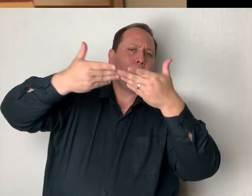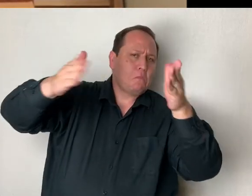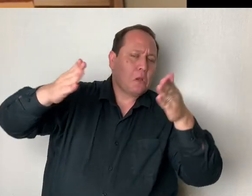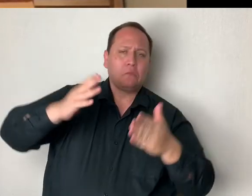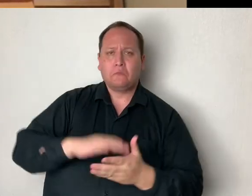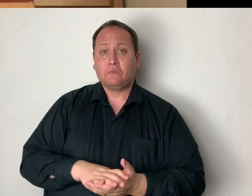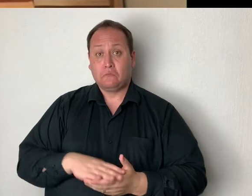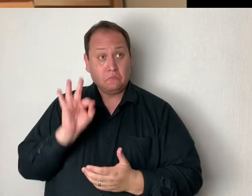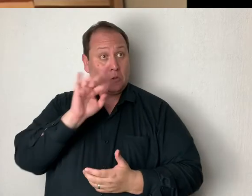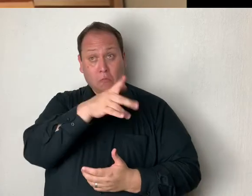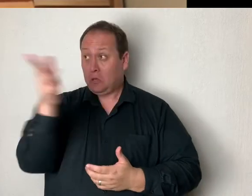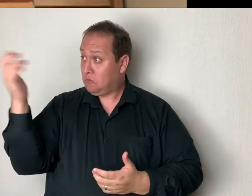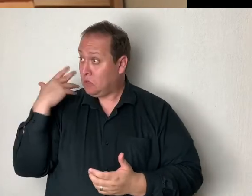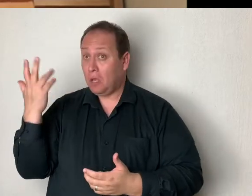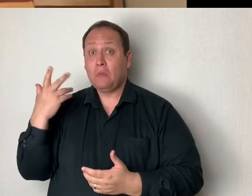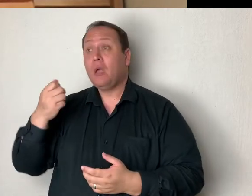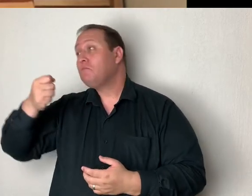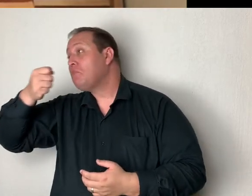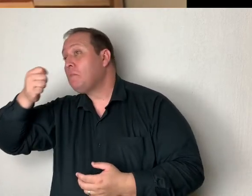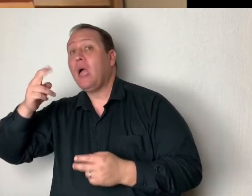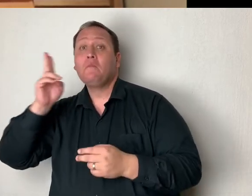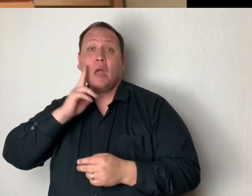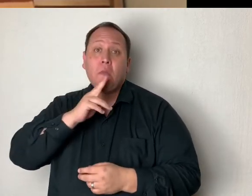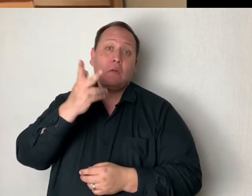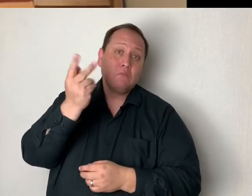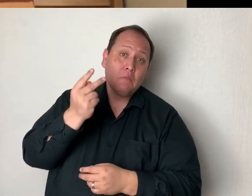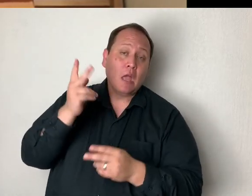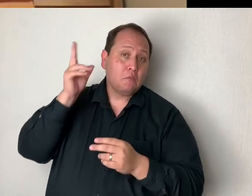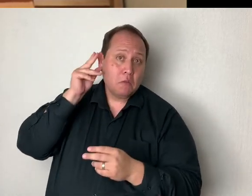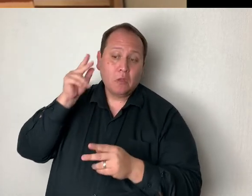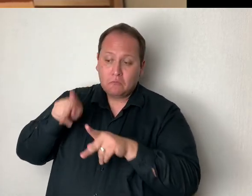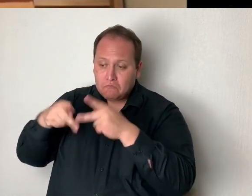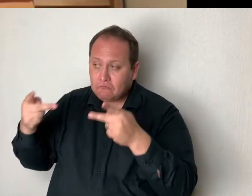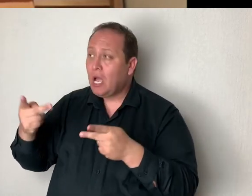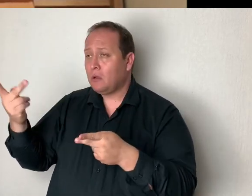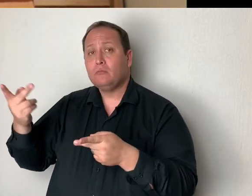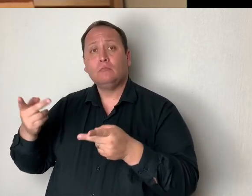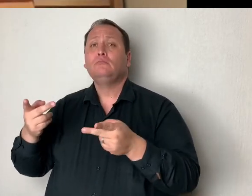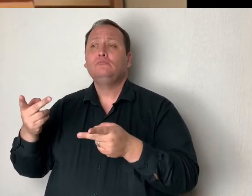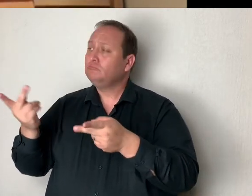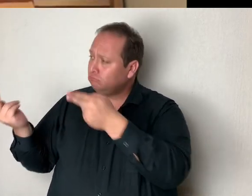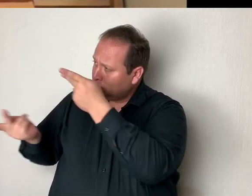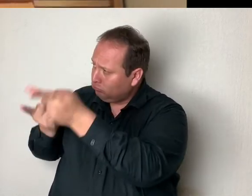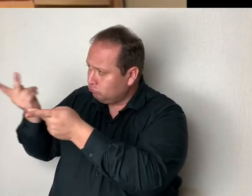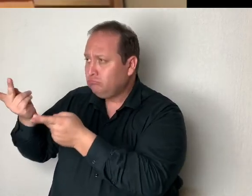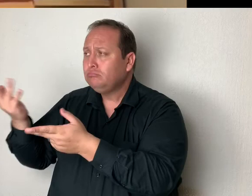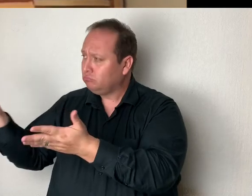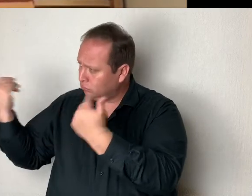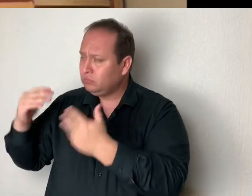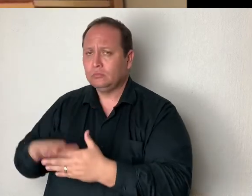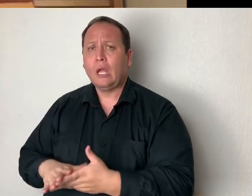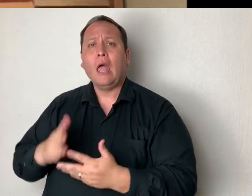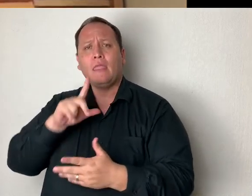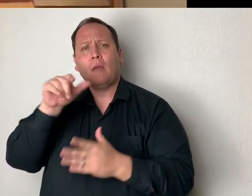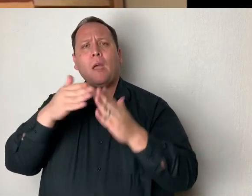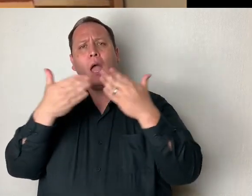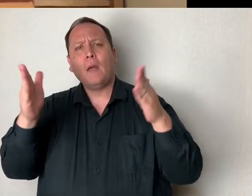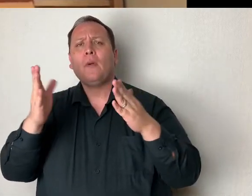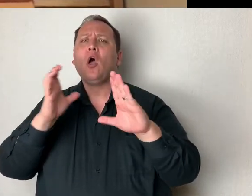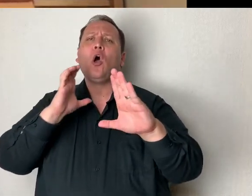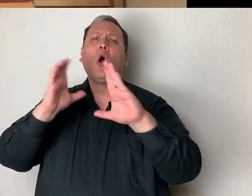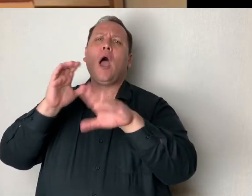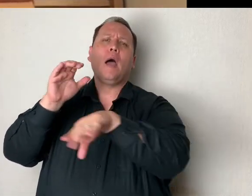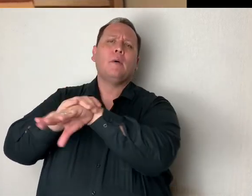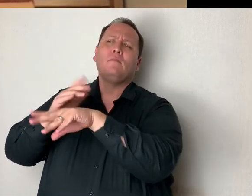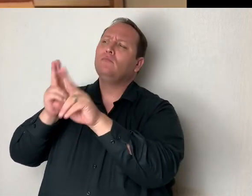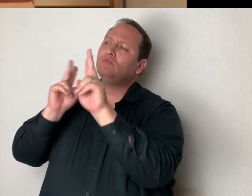our media guests. I'll take any questions from media, and then we'll open it up for conversation with our friends. So thank you to so